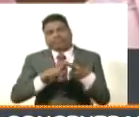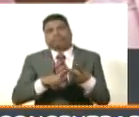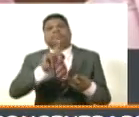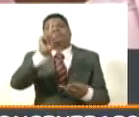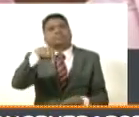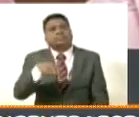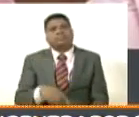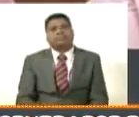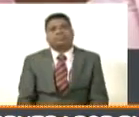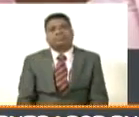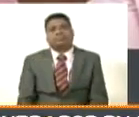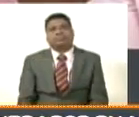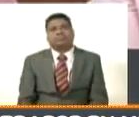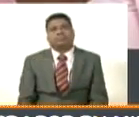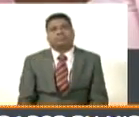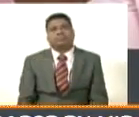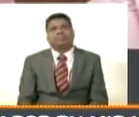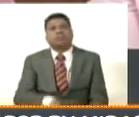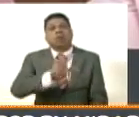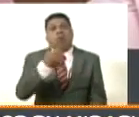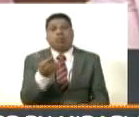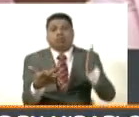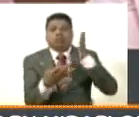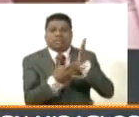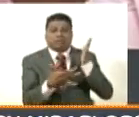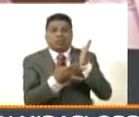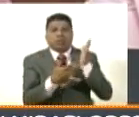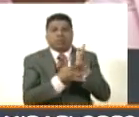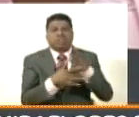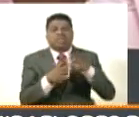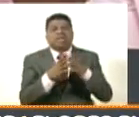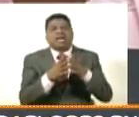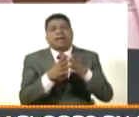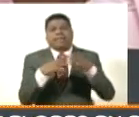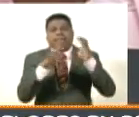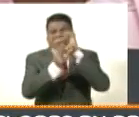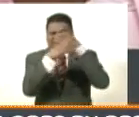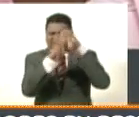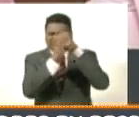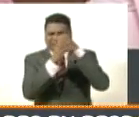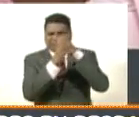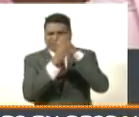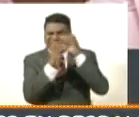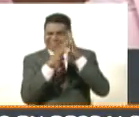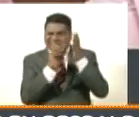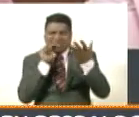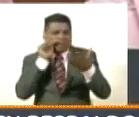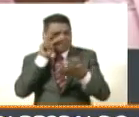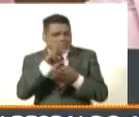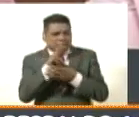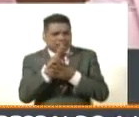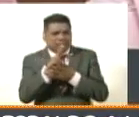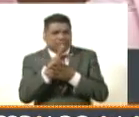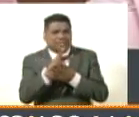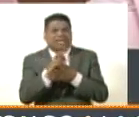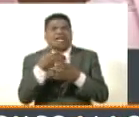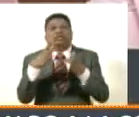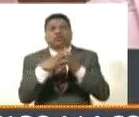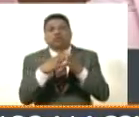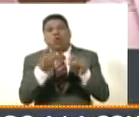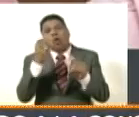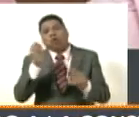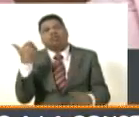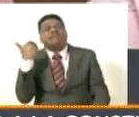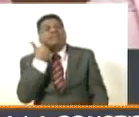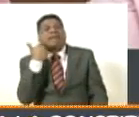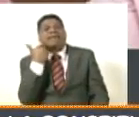también los equipos de diagnóstico, que afectan a las distintas especies animales,